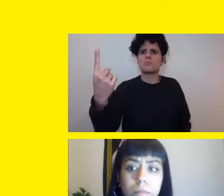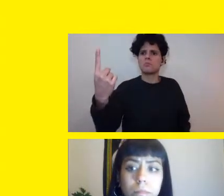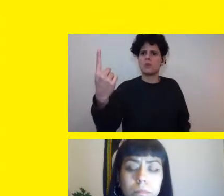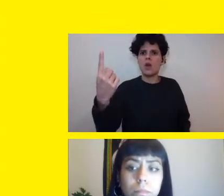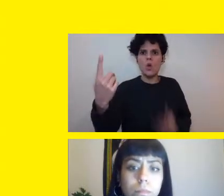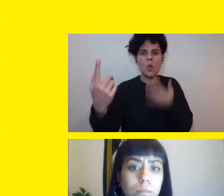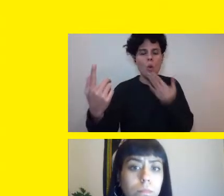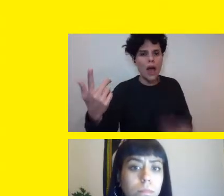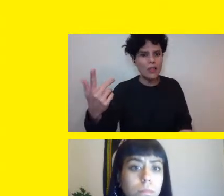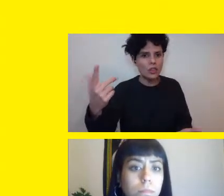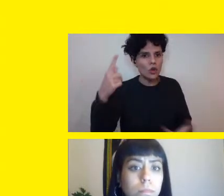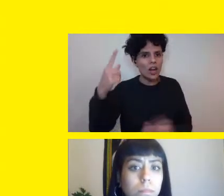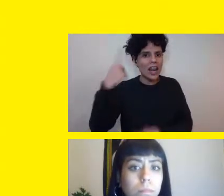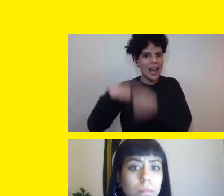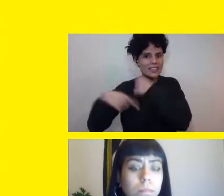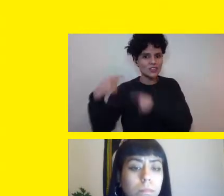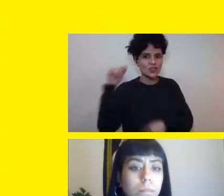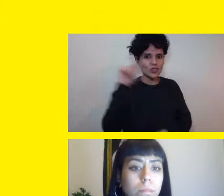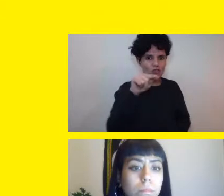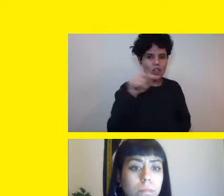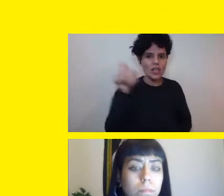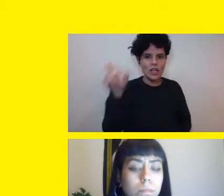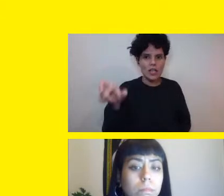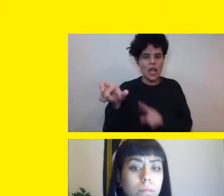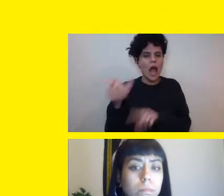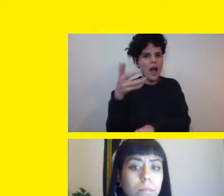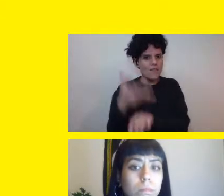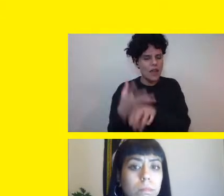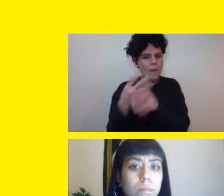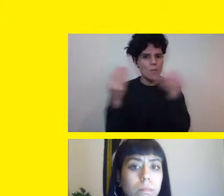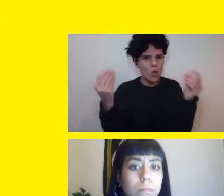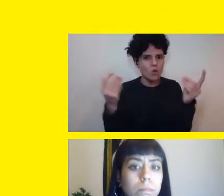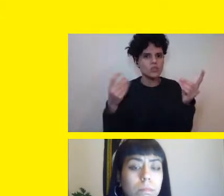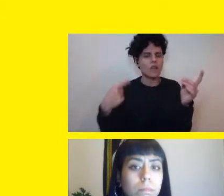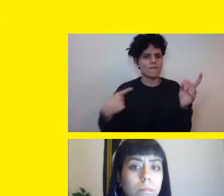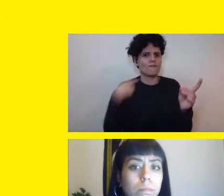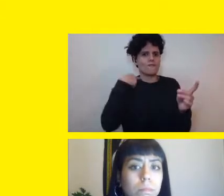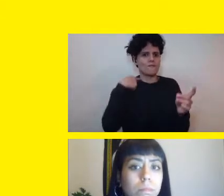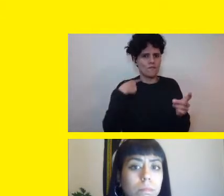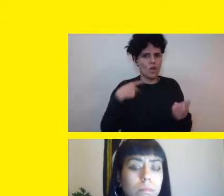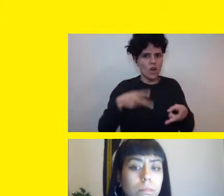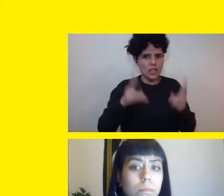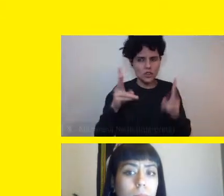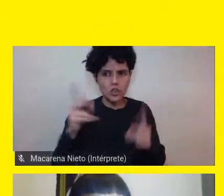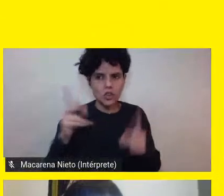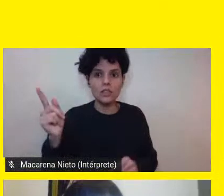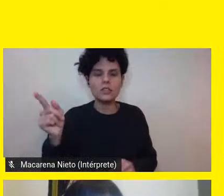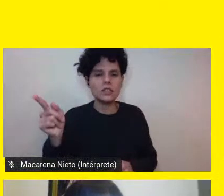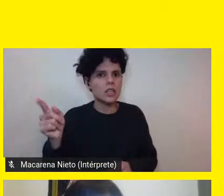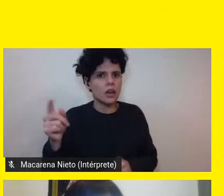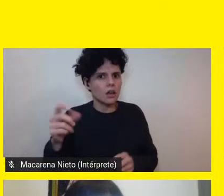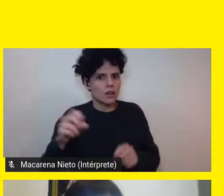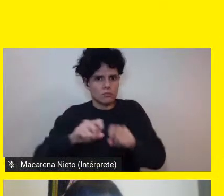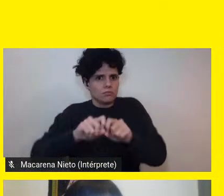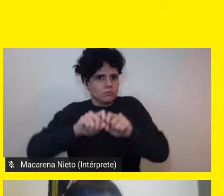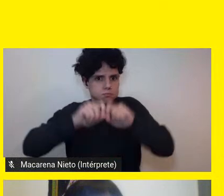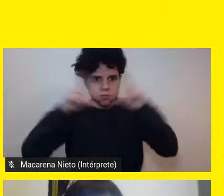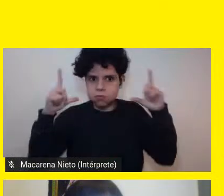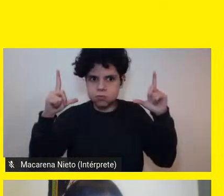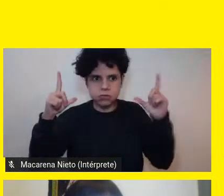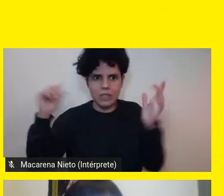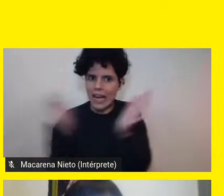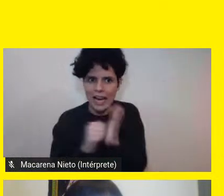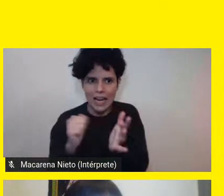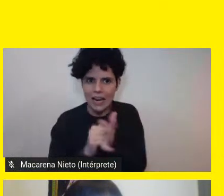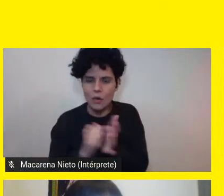alarmado por estas graves violaciones a los derechos humanos, y viajó hasta Valparaíso, porque él vivía en Santiago, viajó hasta Valparaíso, que era